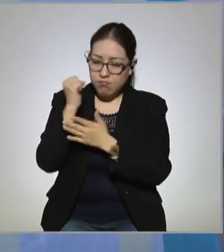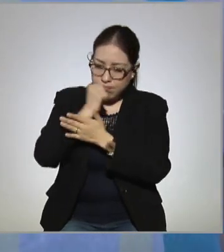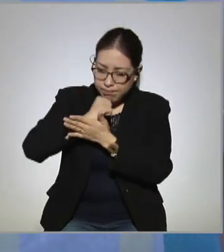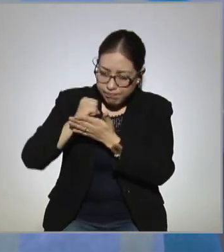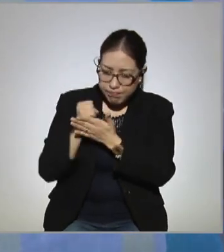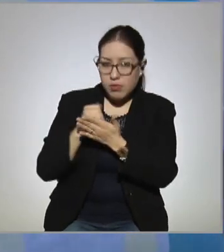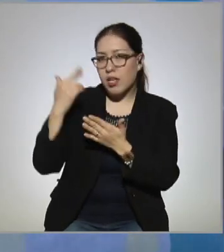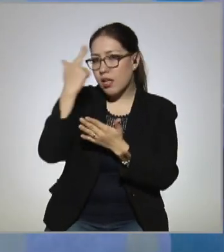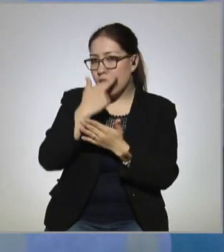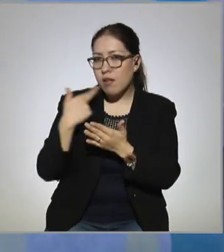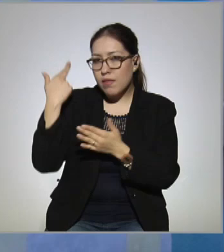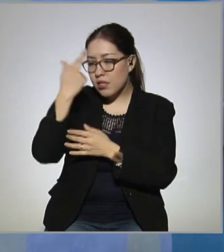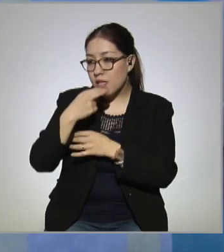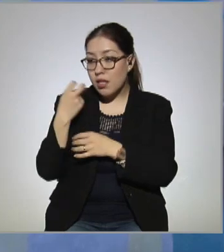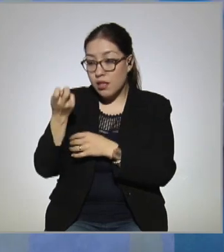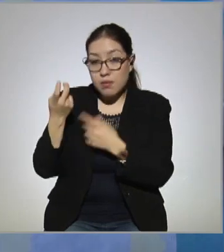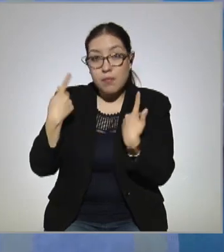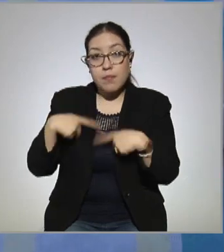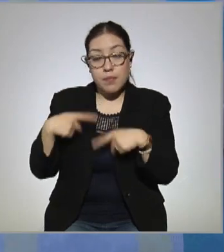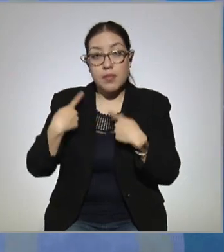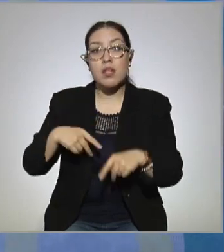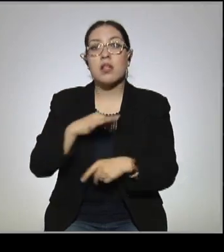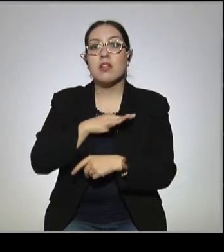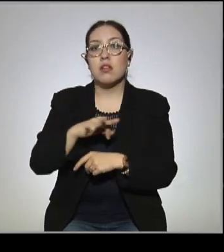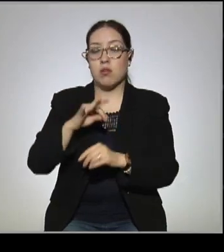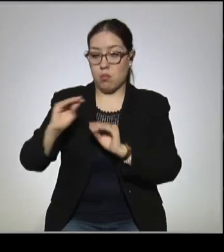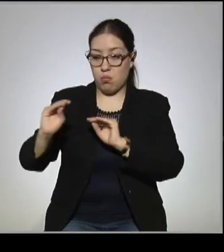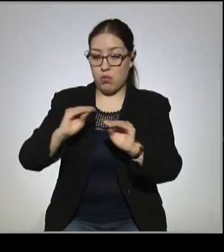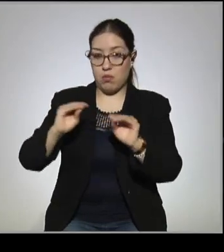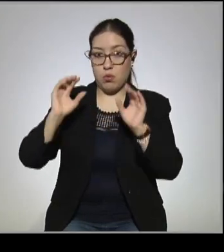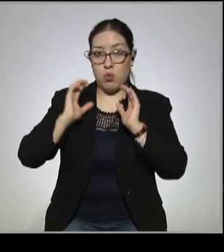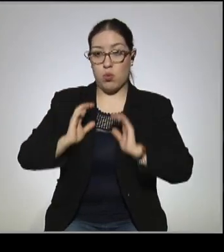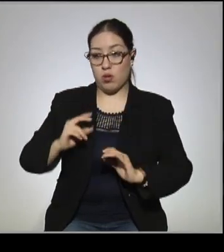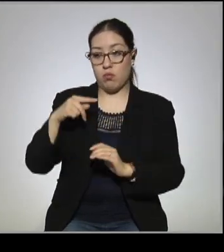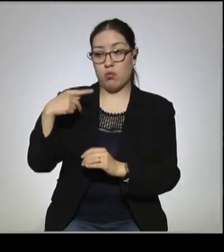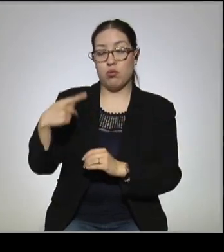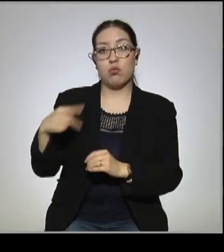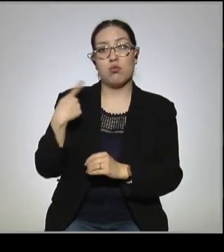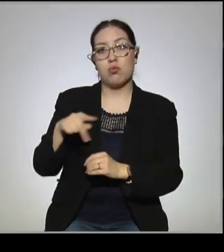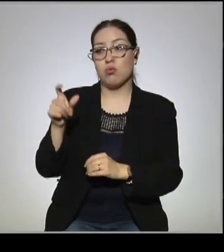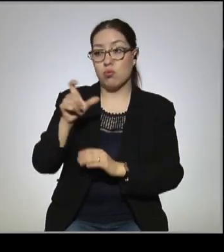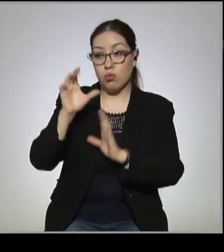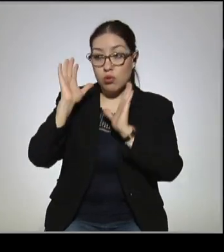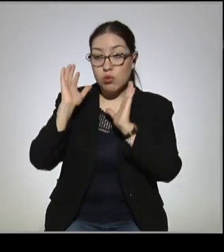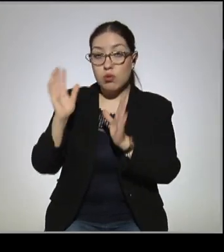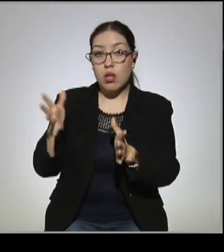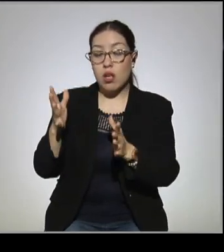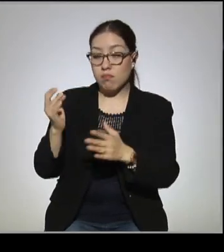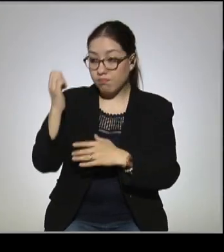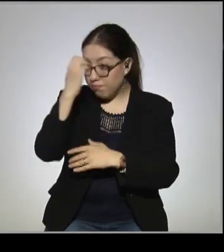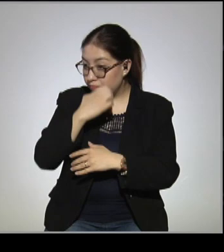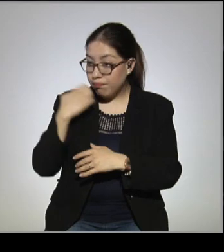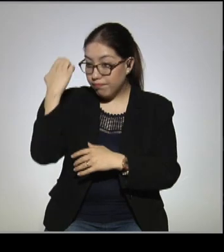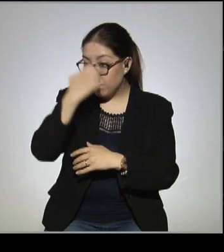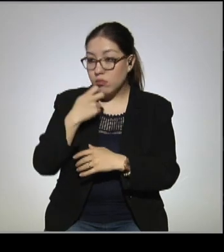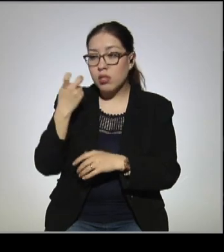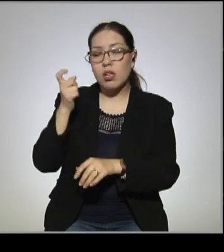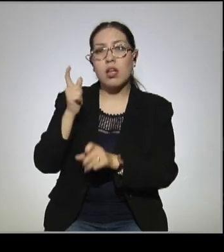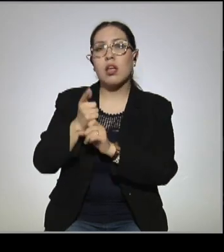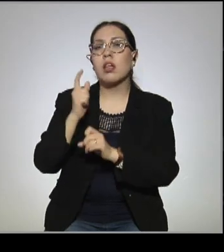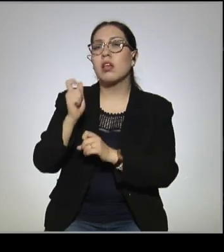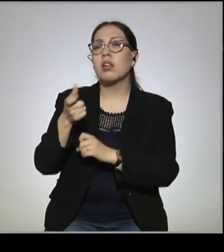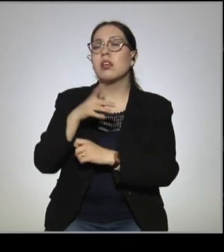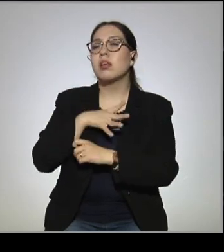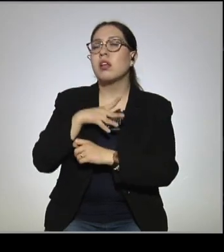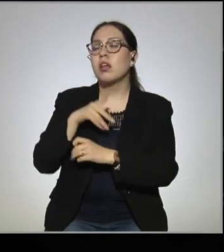un estudio dinámico. El paciente va a poder movilizar su hombro en el momento del estudio. Ese estudio nos va a poder decir si el tendón del